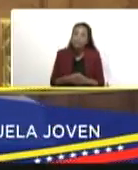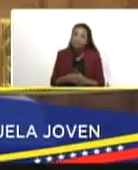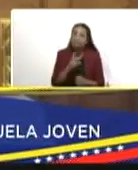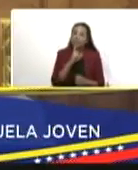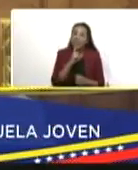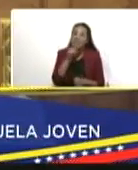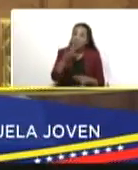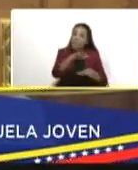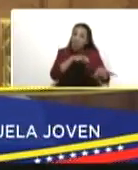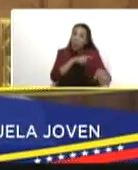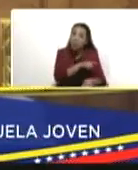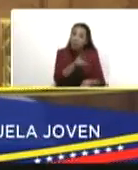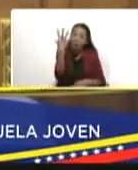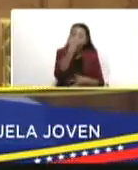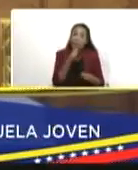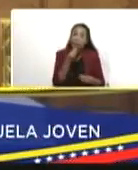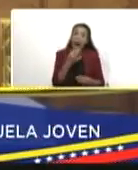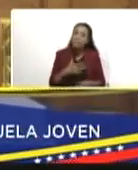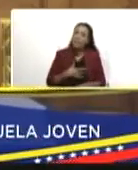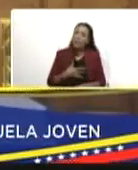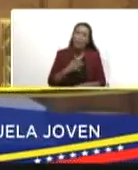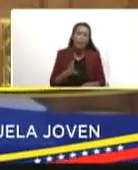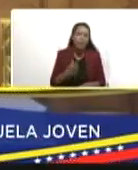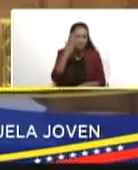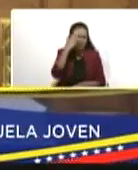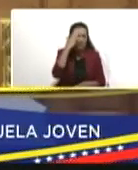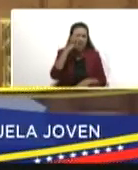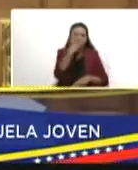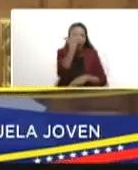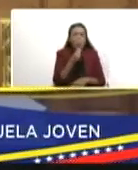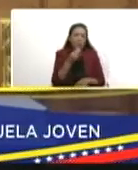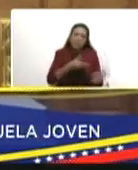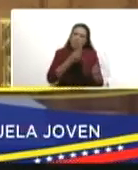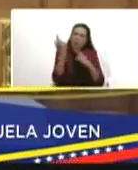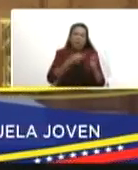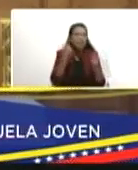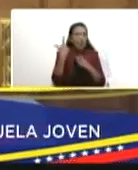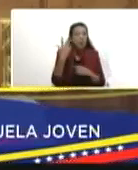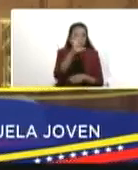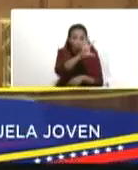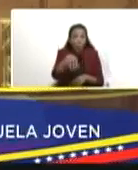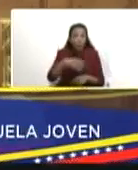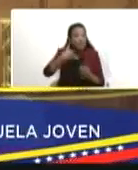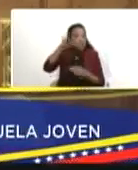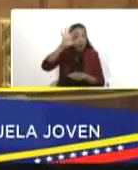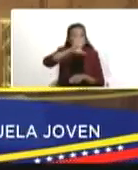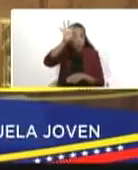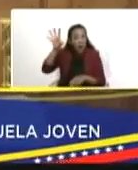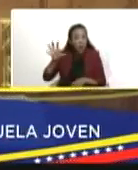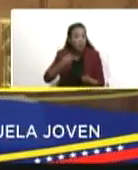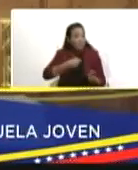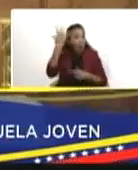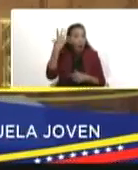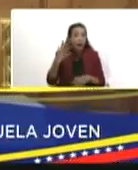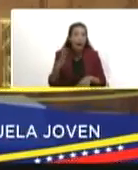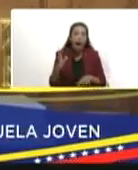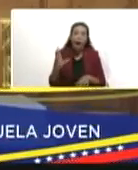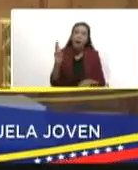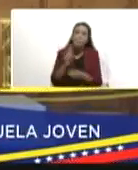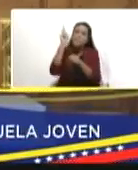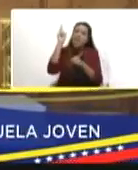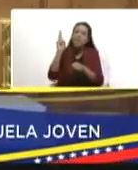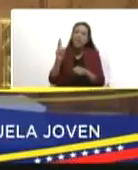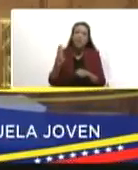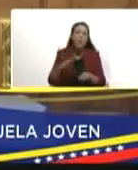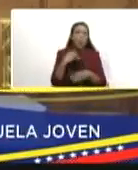migró a mí me duele eso porque esa juventud que emigró fueron víctimas del